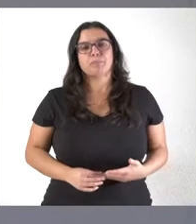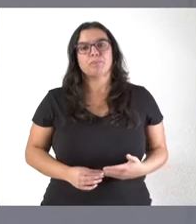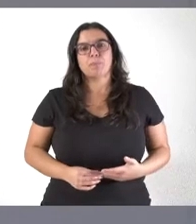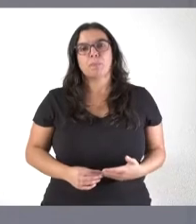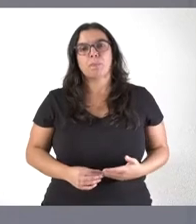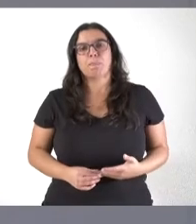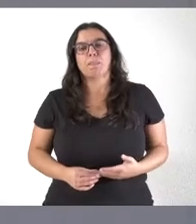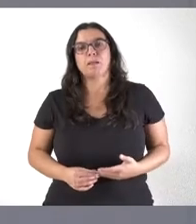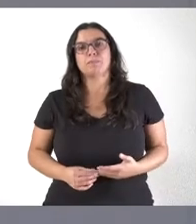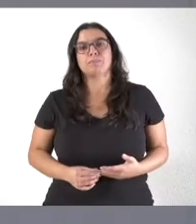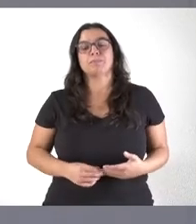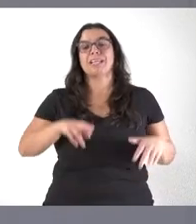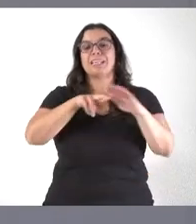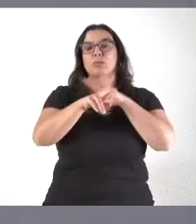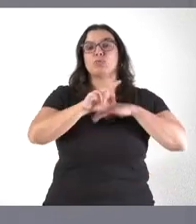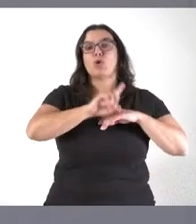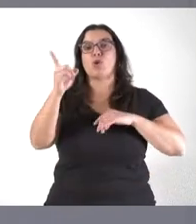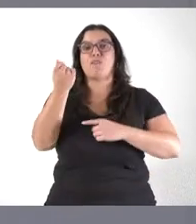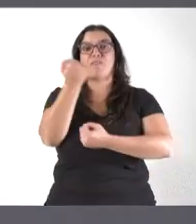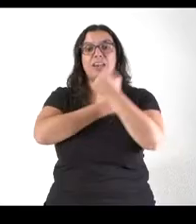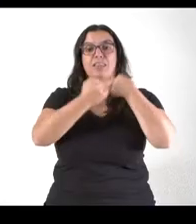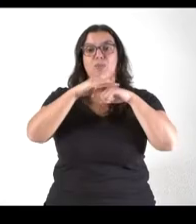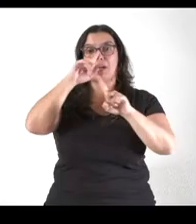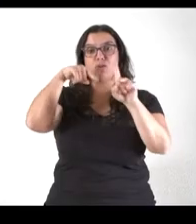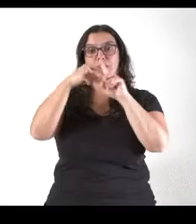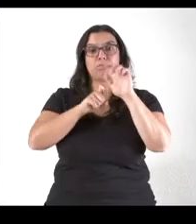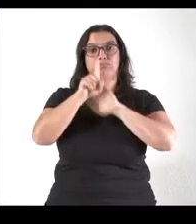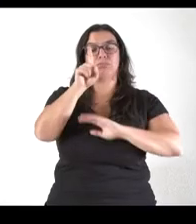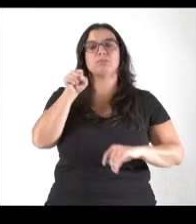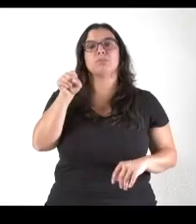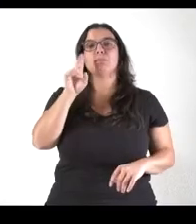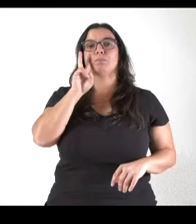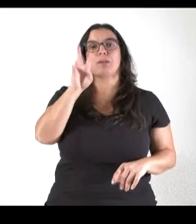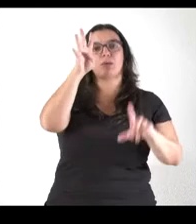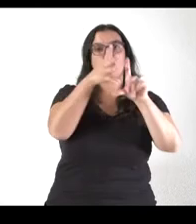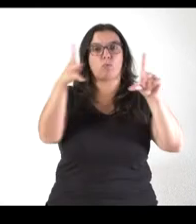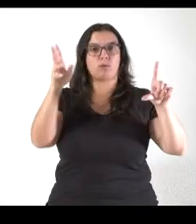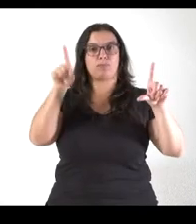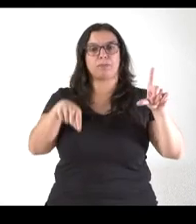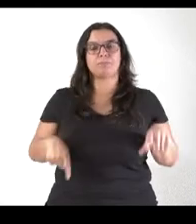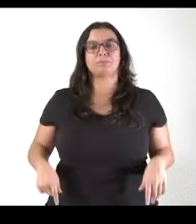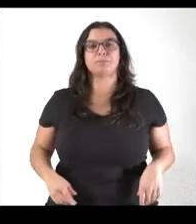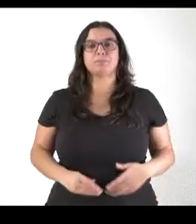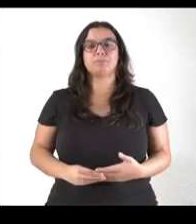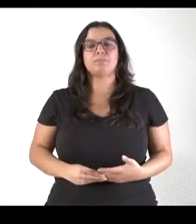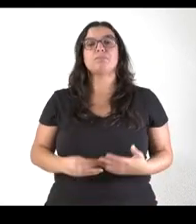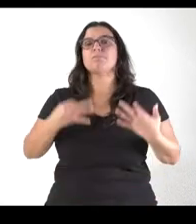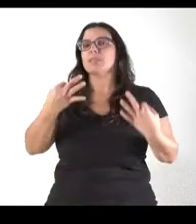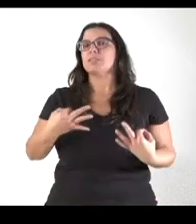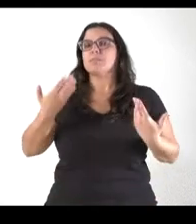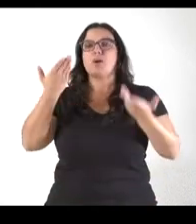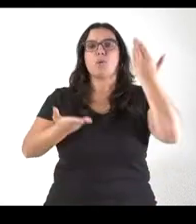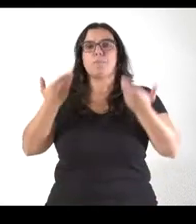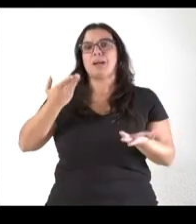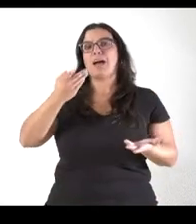de los recursos no financieros para el próximo ejercicio son ustedes los tienen ustedes en este cuadro siempre comparando con el año 21